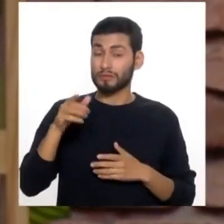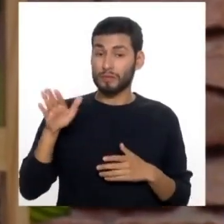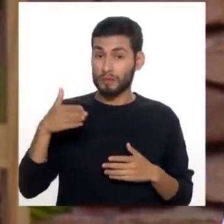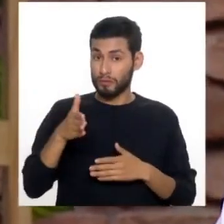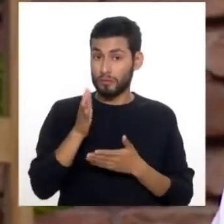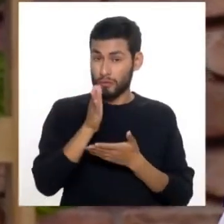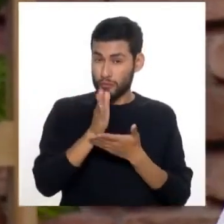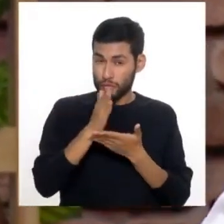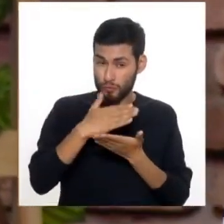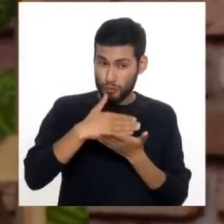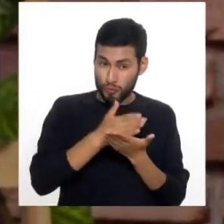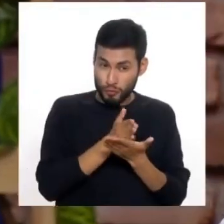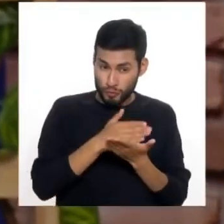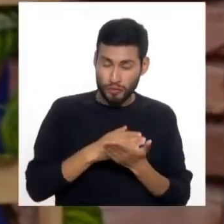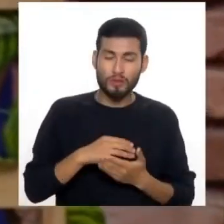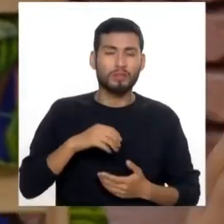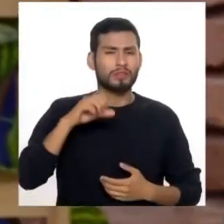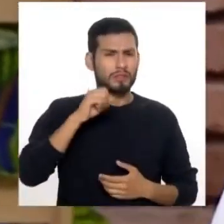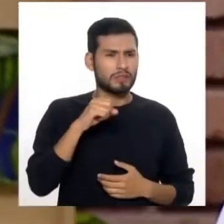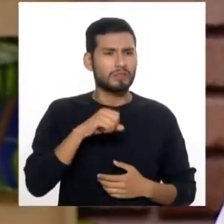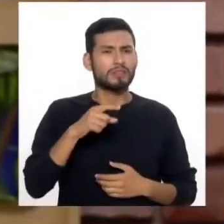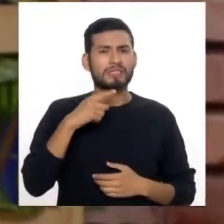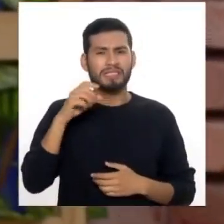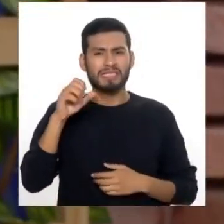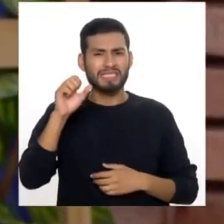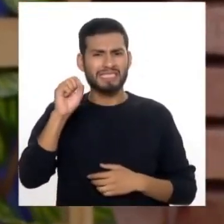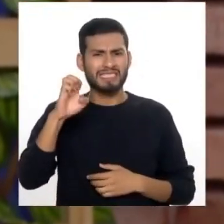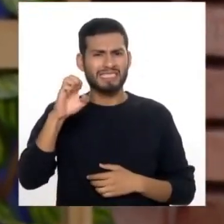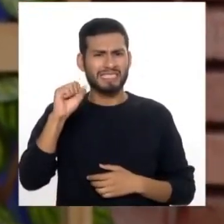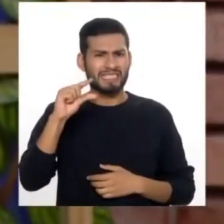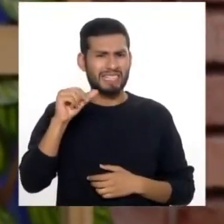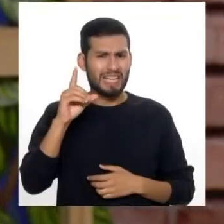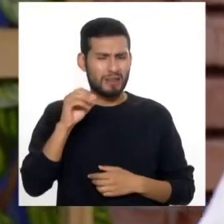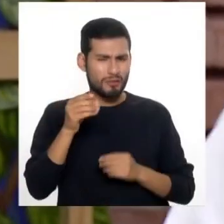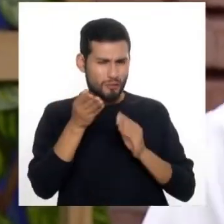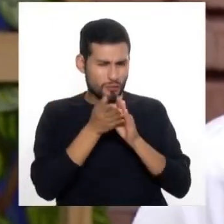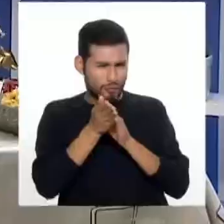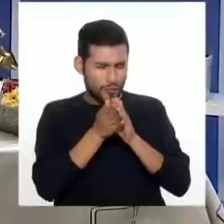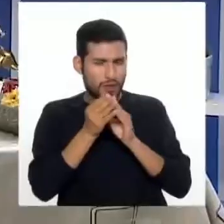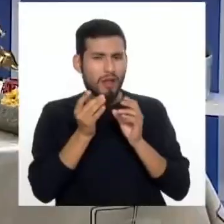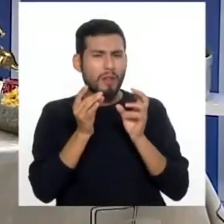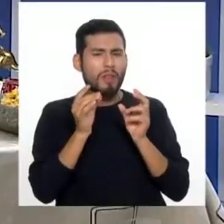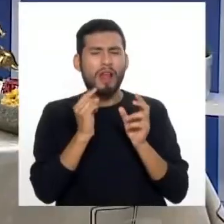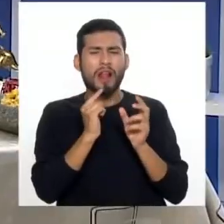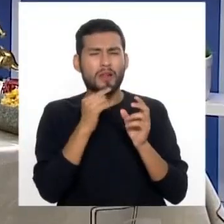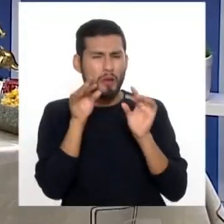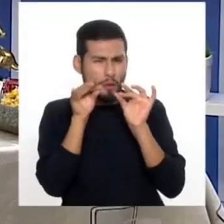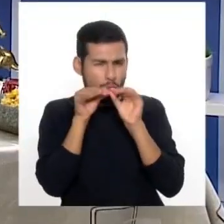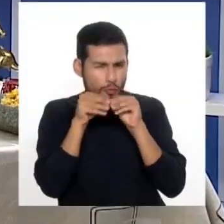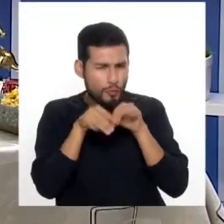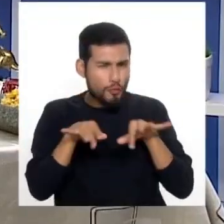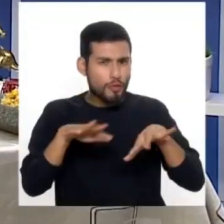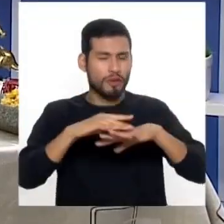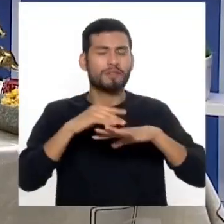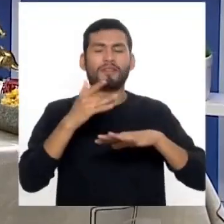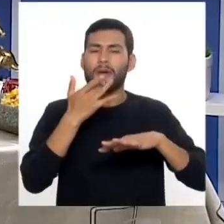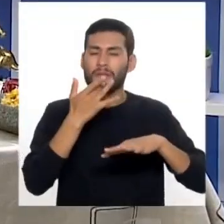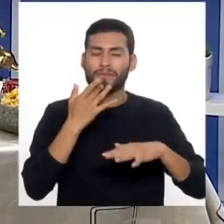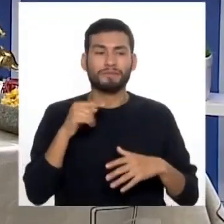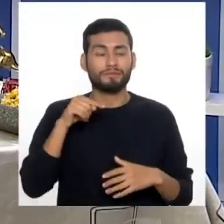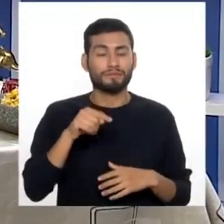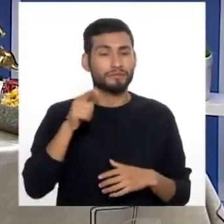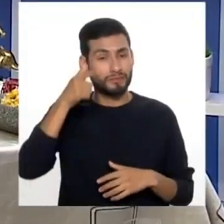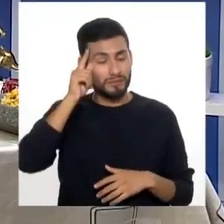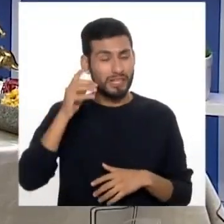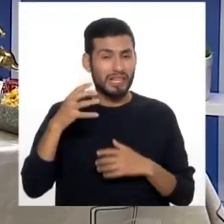pescado chiquitito. Sí, hacemos cortes sesgados, ¿no? Para que impregne el acidez del limón y todos los sabores que se mezclan. Una leche